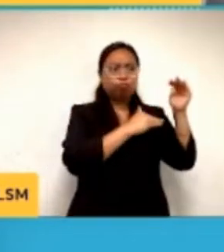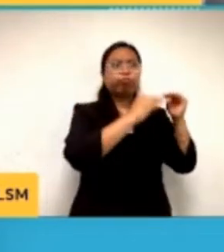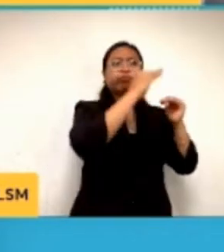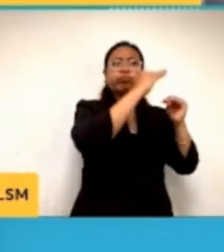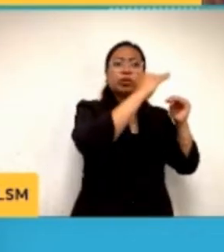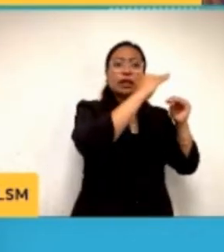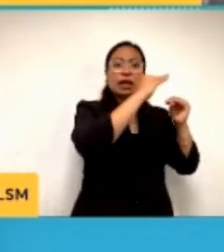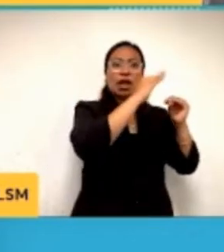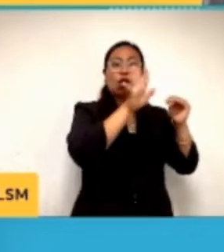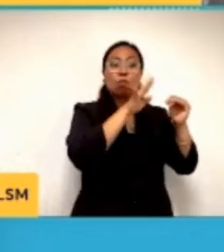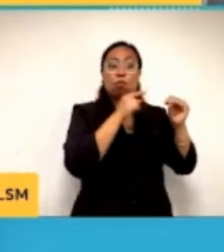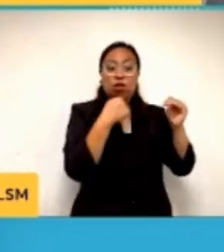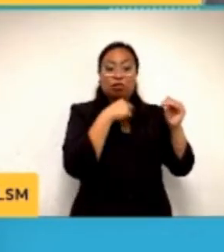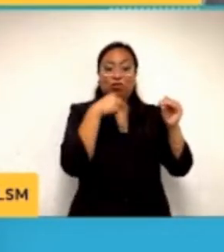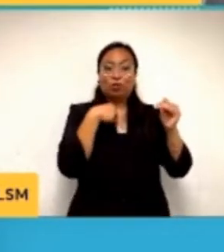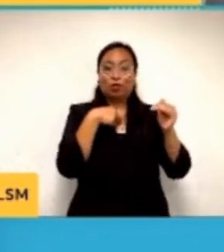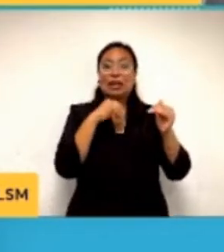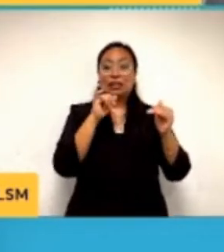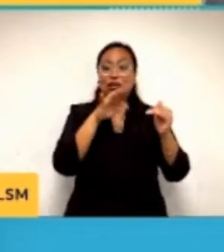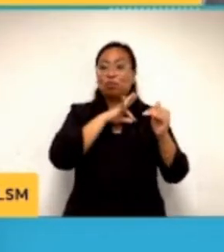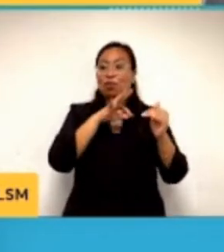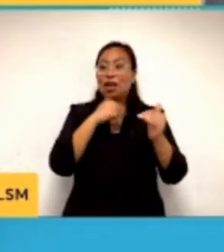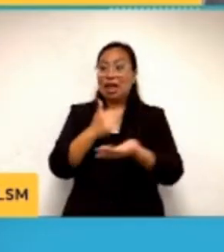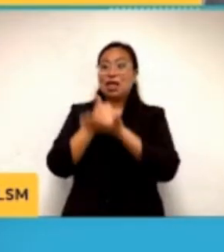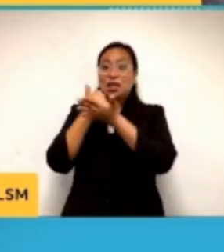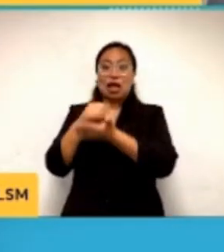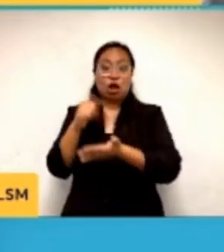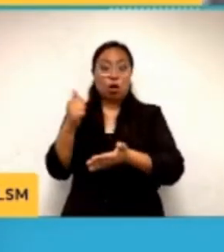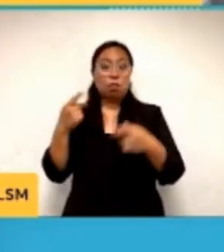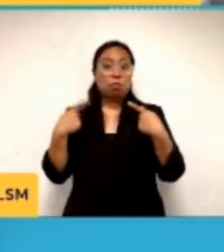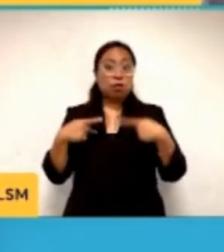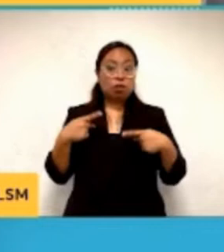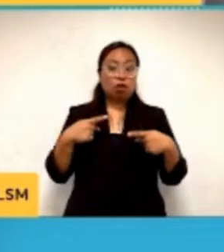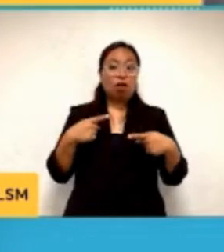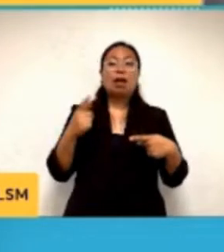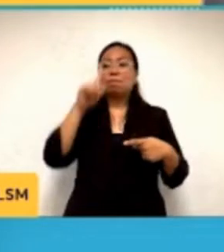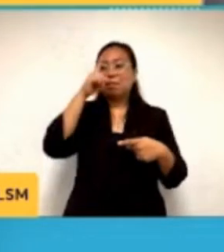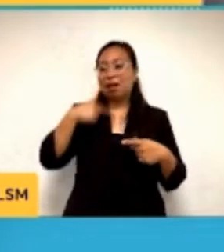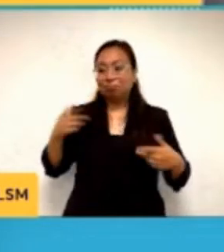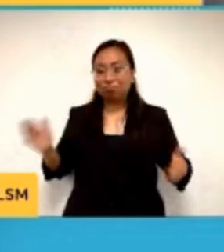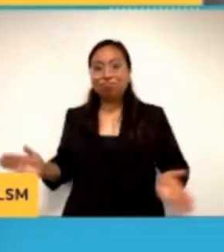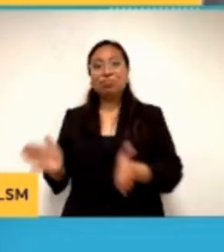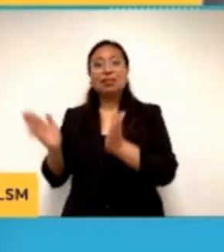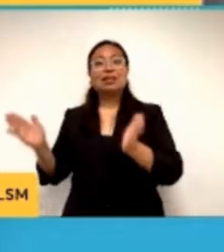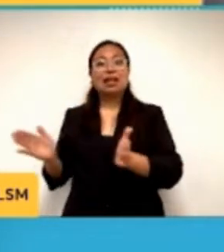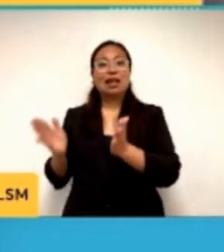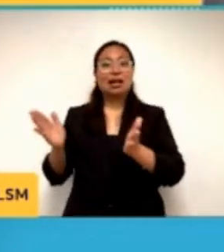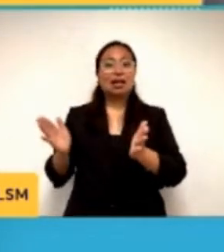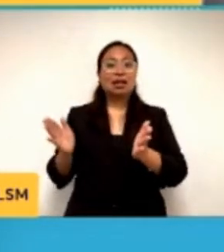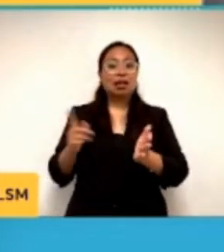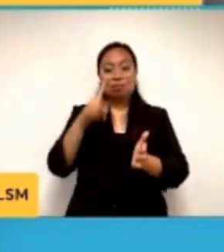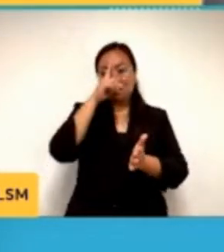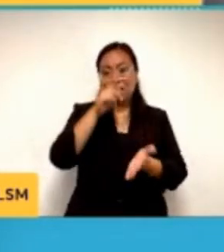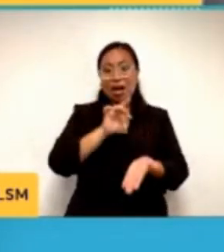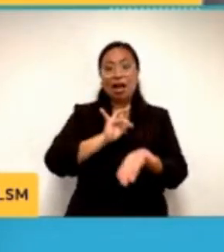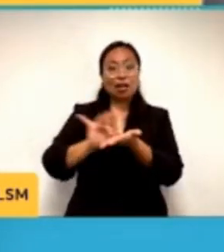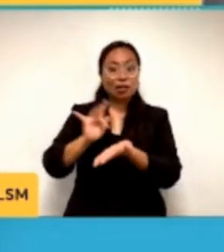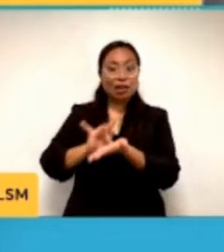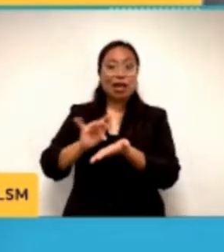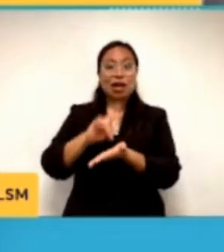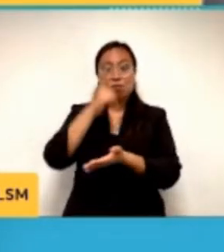como personas con influencia, como personas que inspiran, como personas